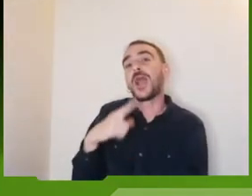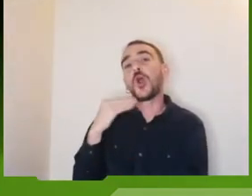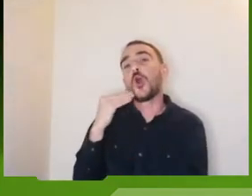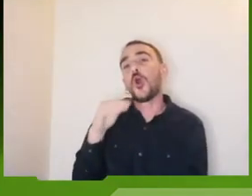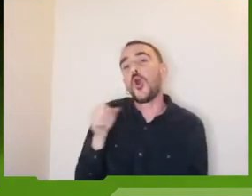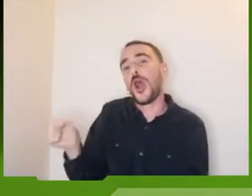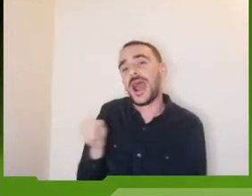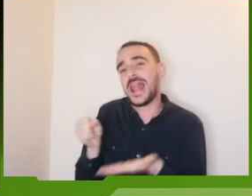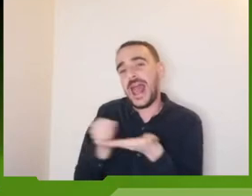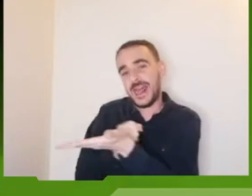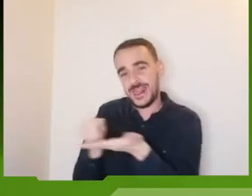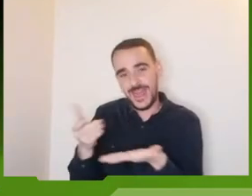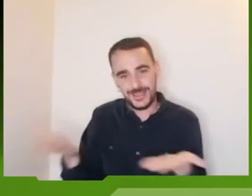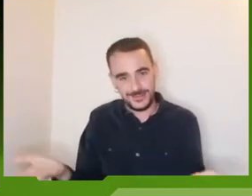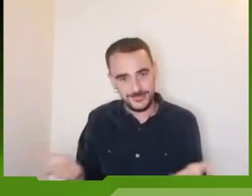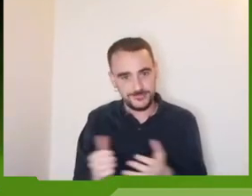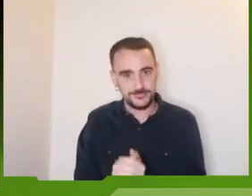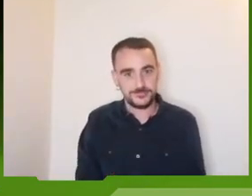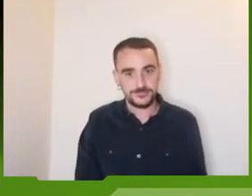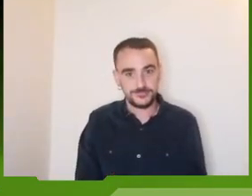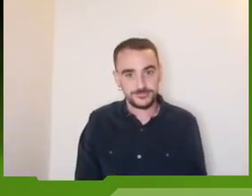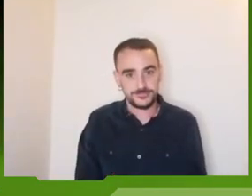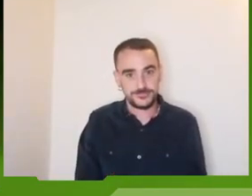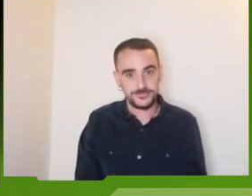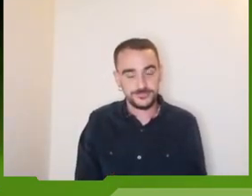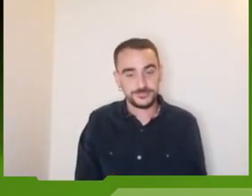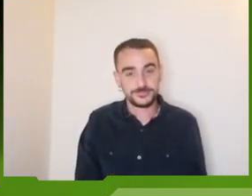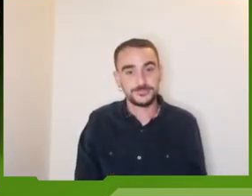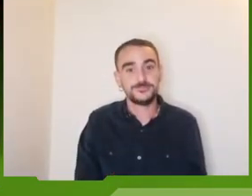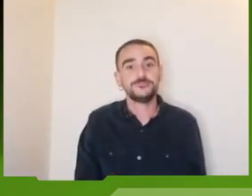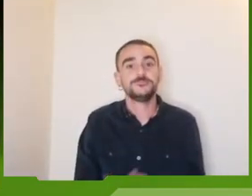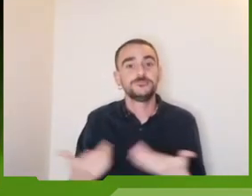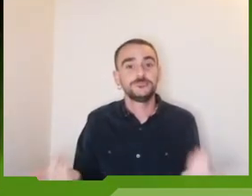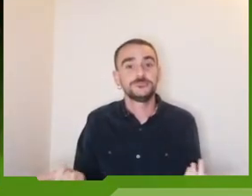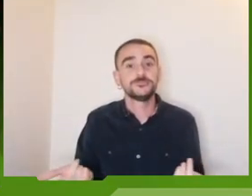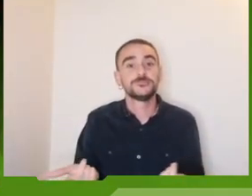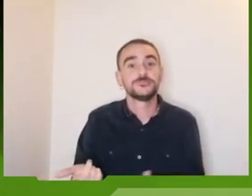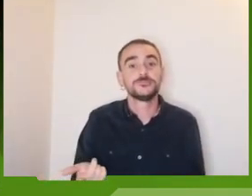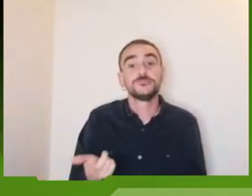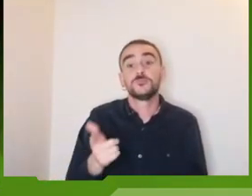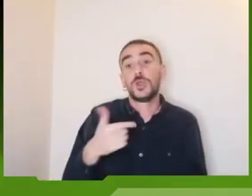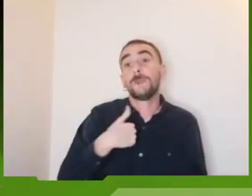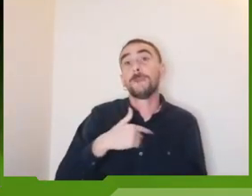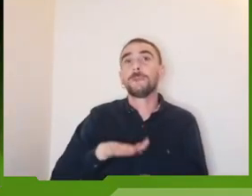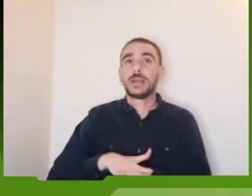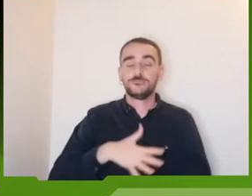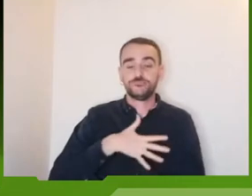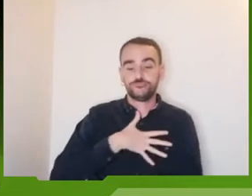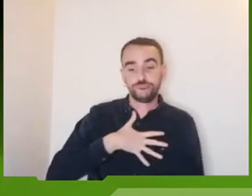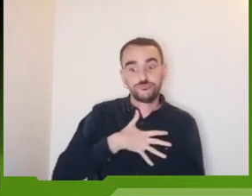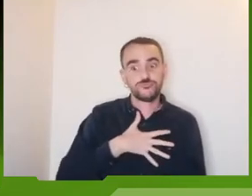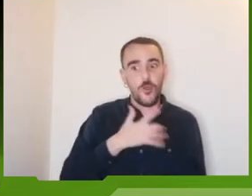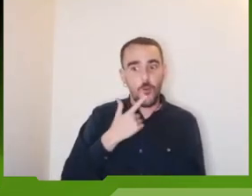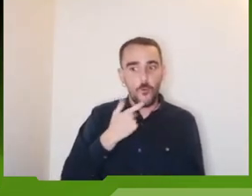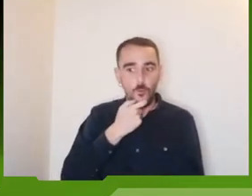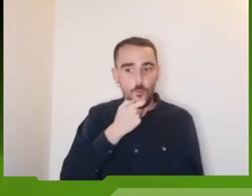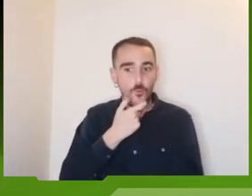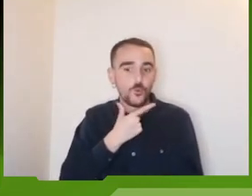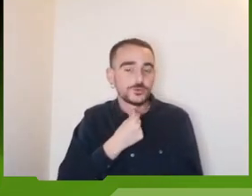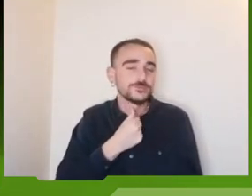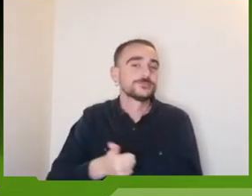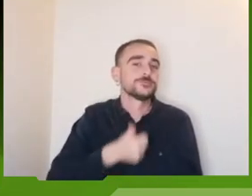practicidad y pensando en placer, pues lo que digo, de la combinación de tapas.